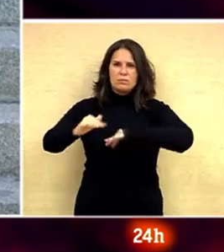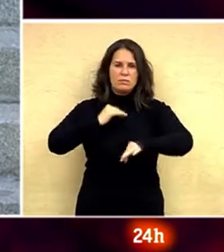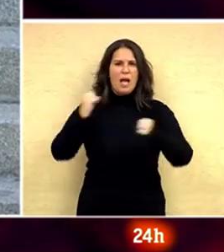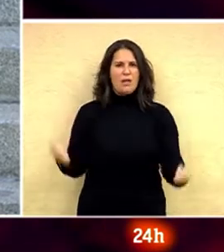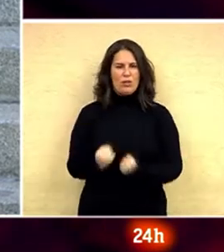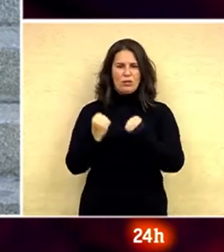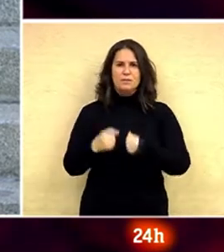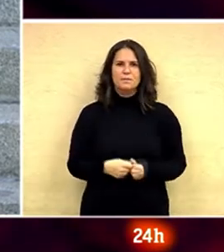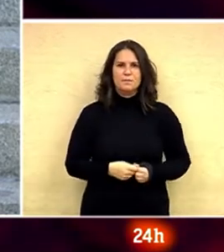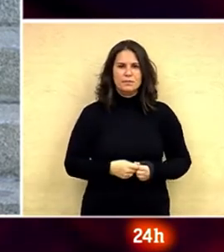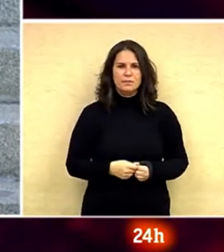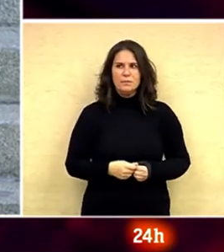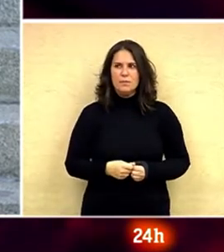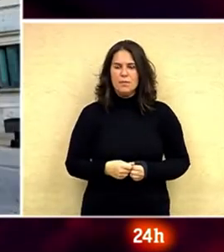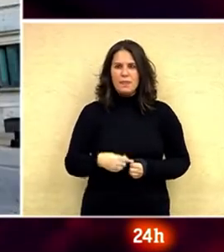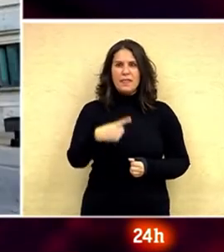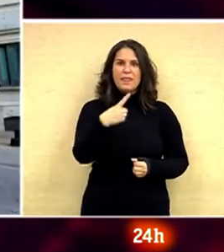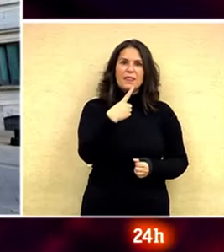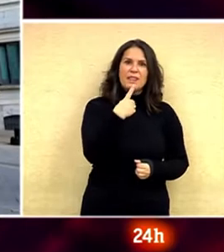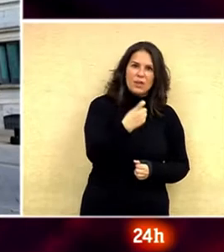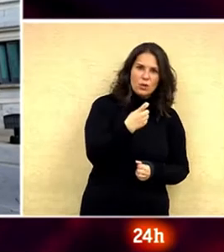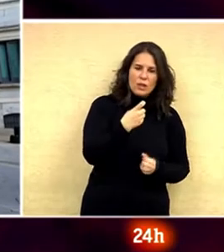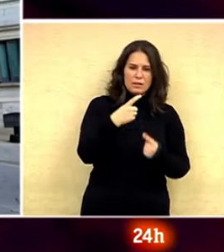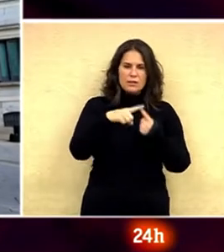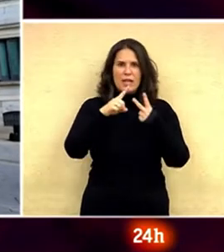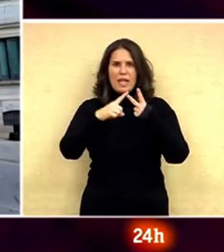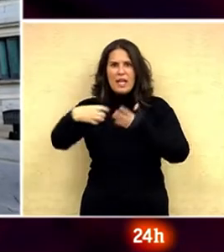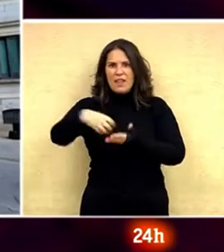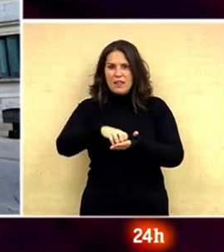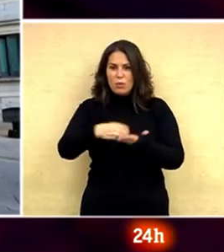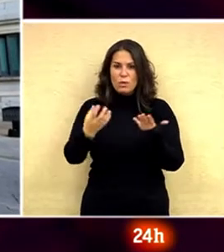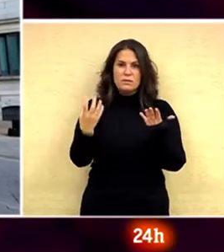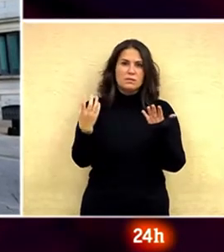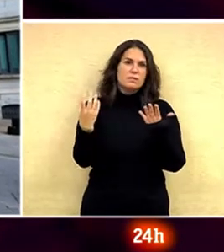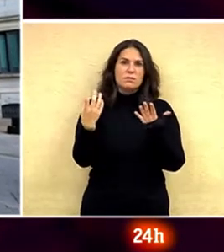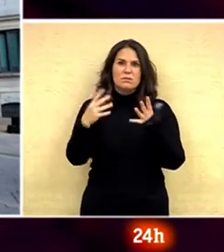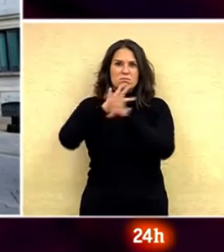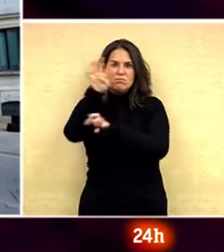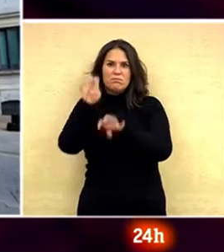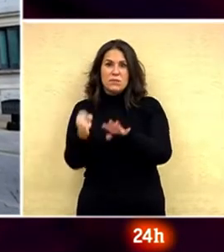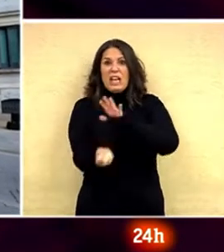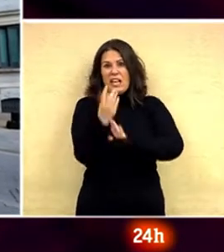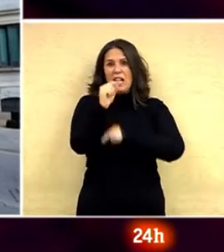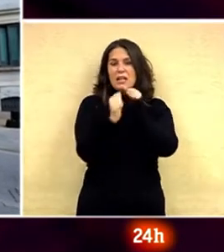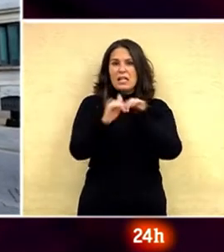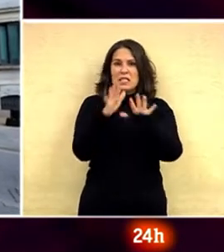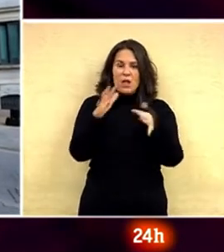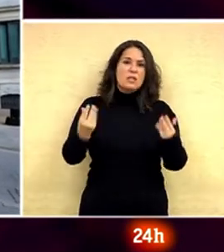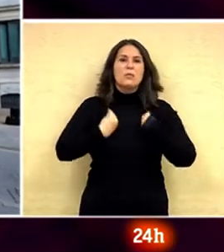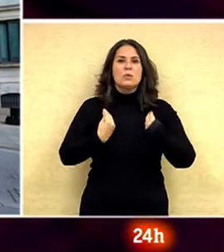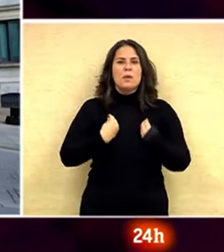acciones. En las dificultades, incertidumbres y dudas que genera una crisis como la que vivimos,